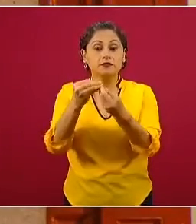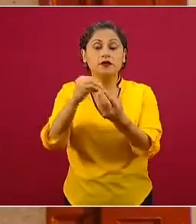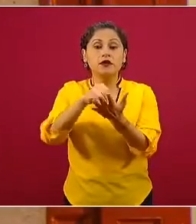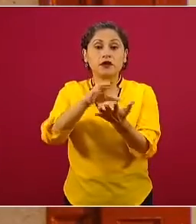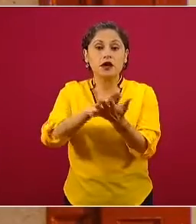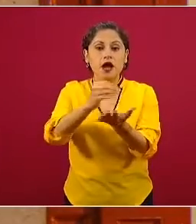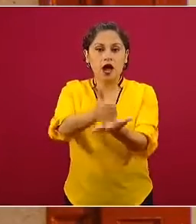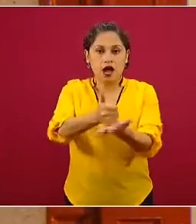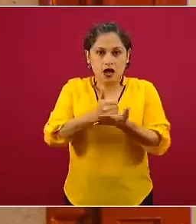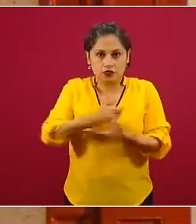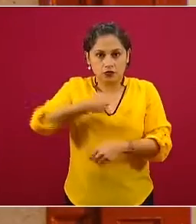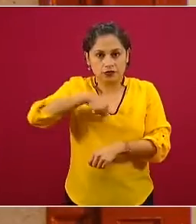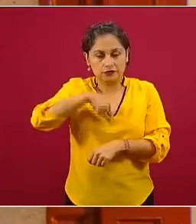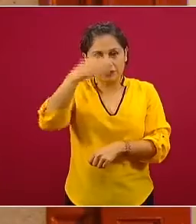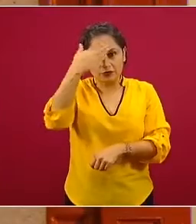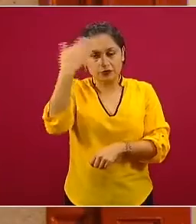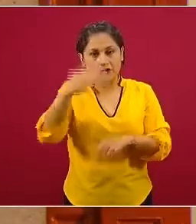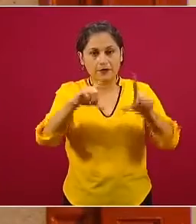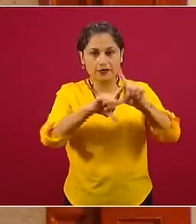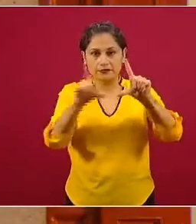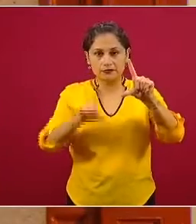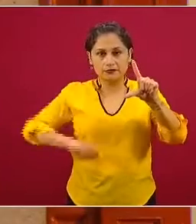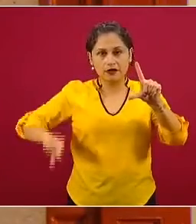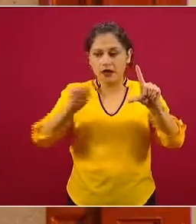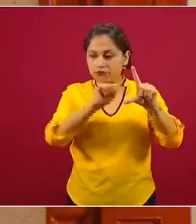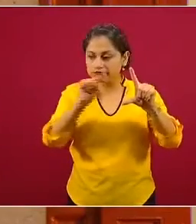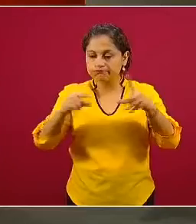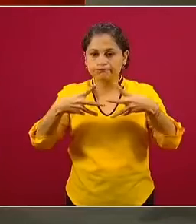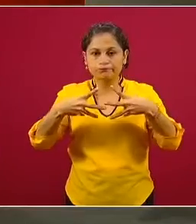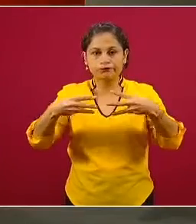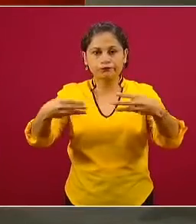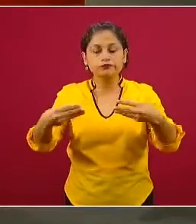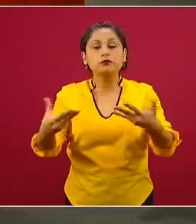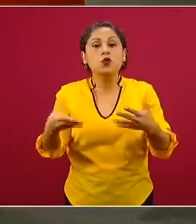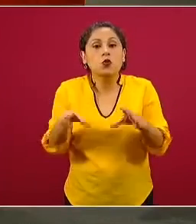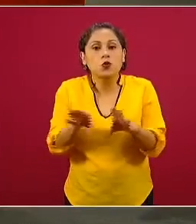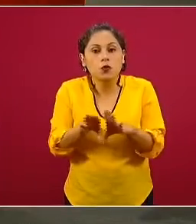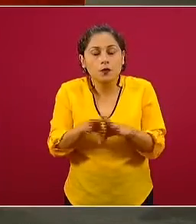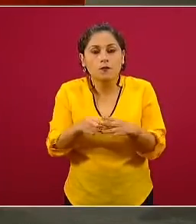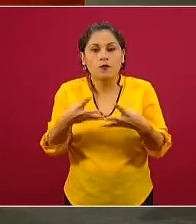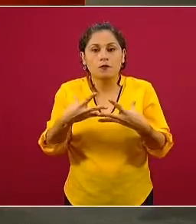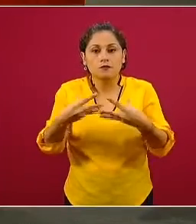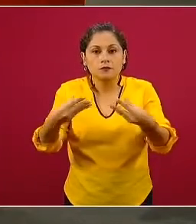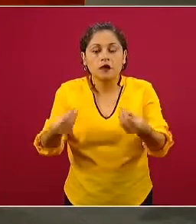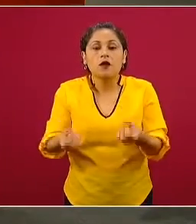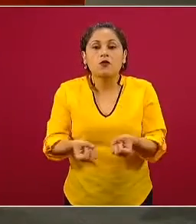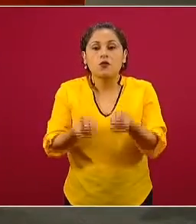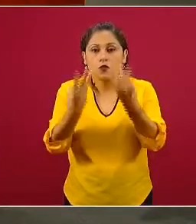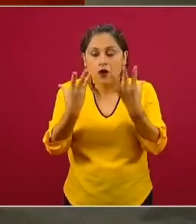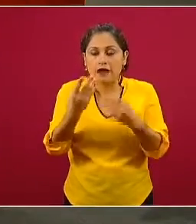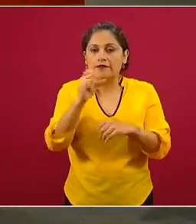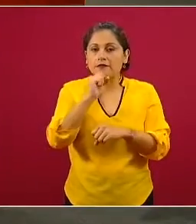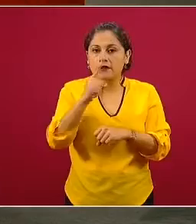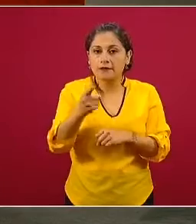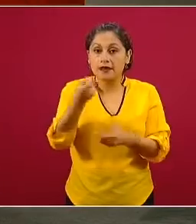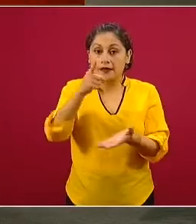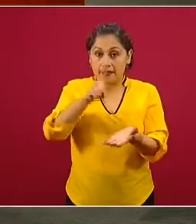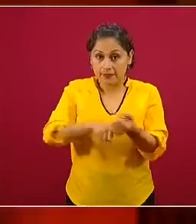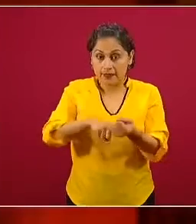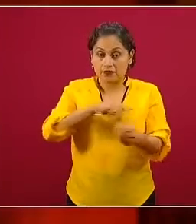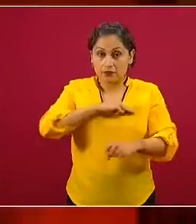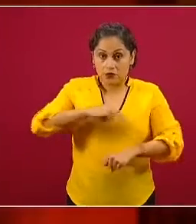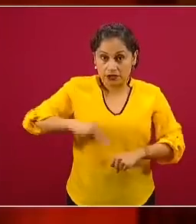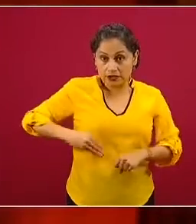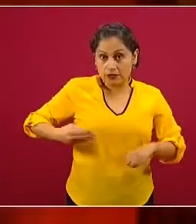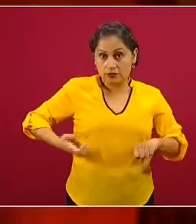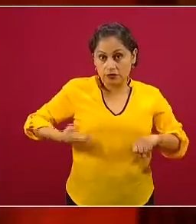virus a nivel nacional, regional, estatal, municipal. Podemos conocer más claramente los porcentajes